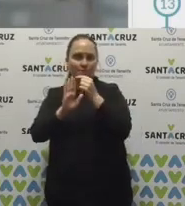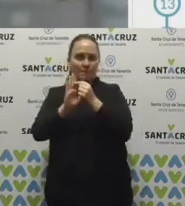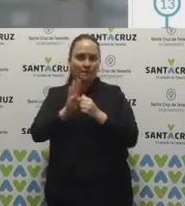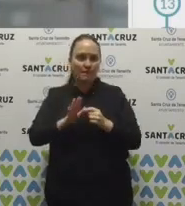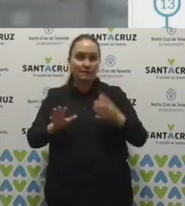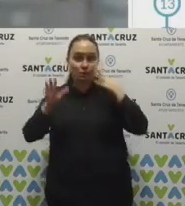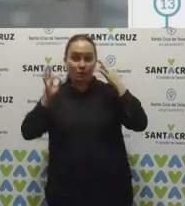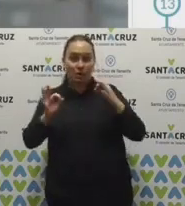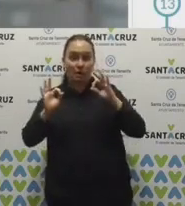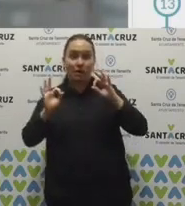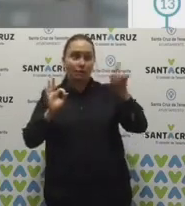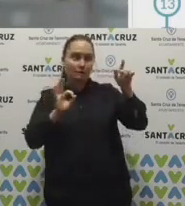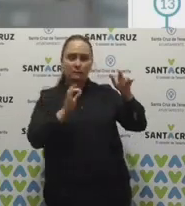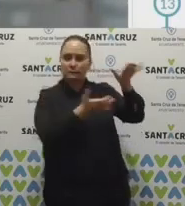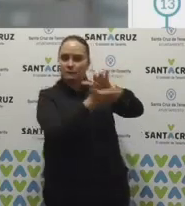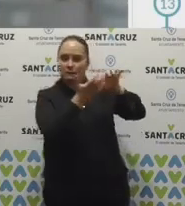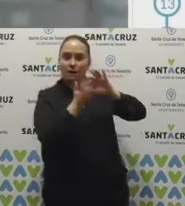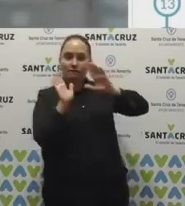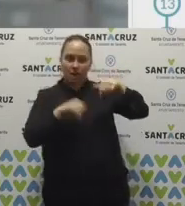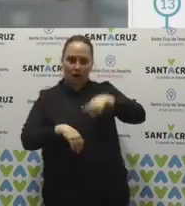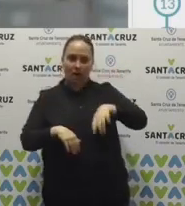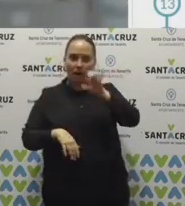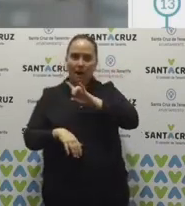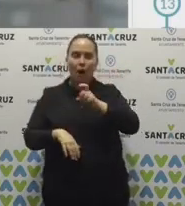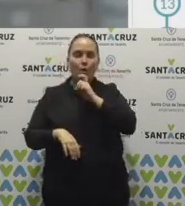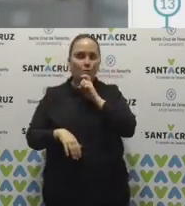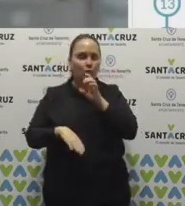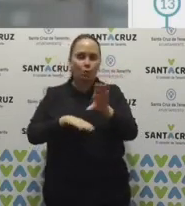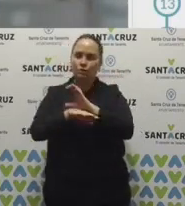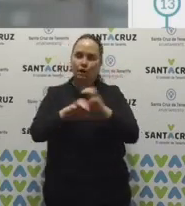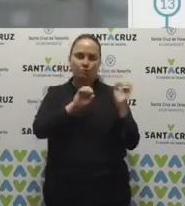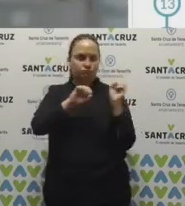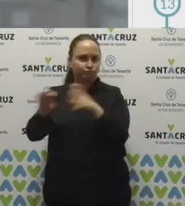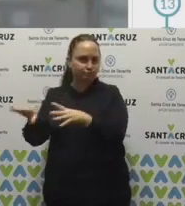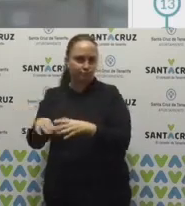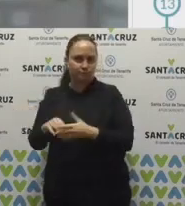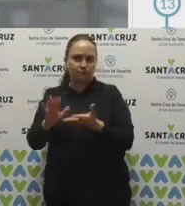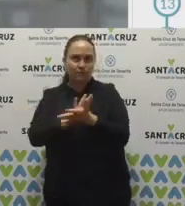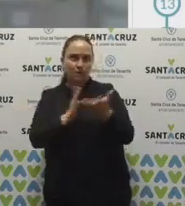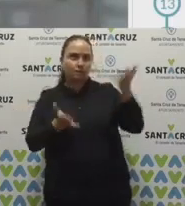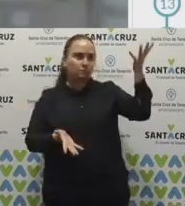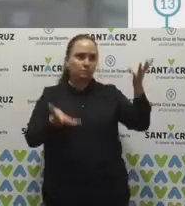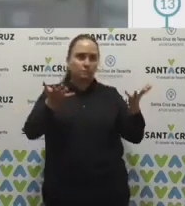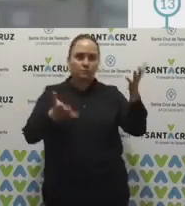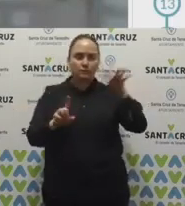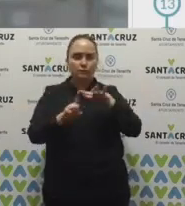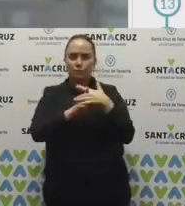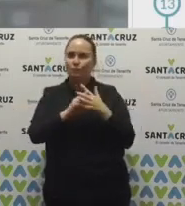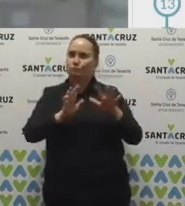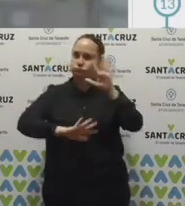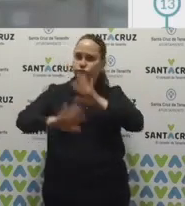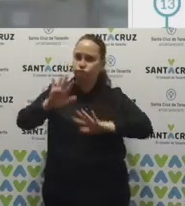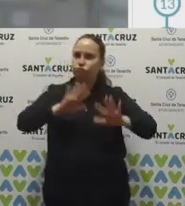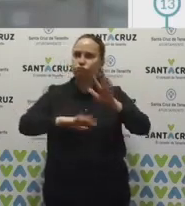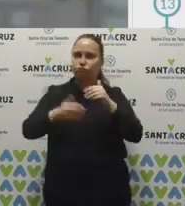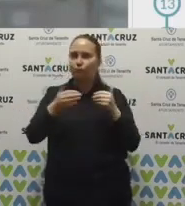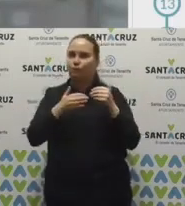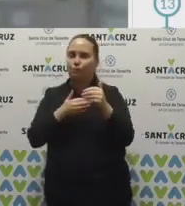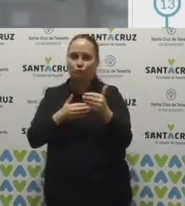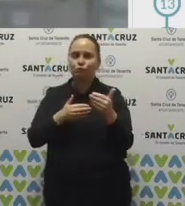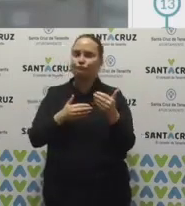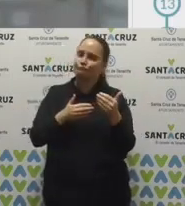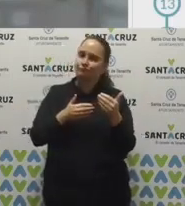consellera en medio de una compleja situación sobre el futuro de esta importante actividad entre las medidas